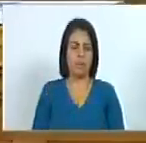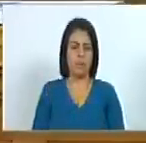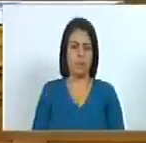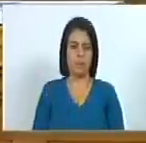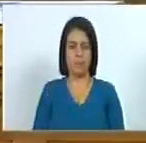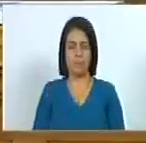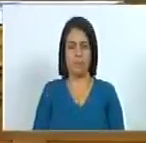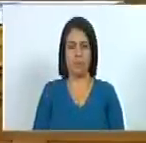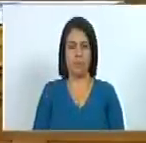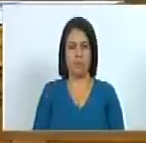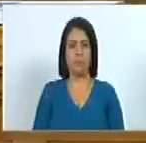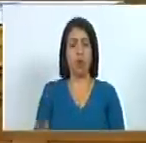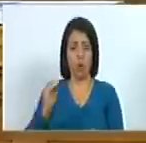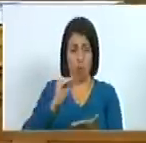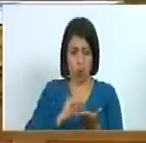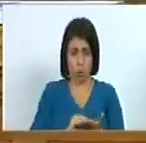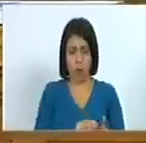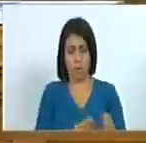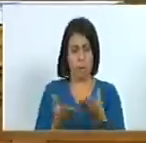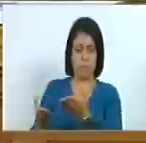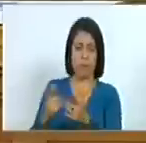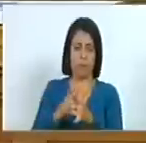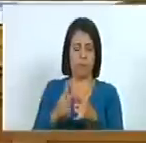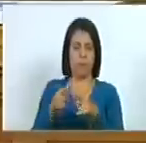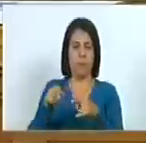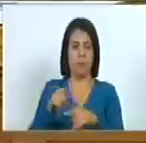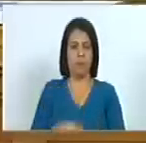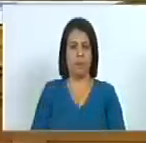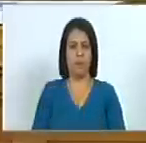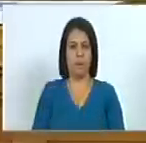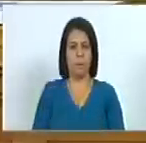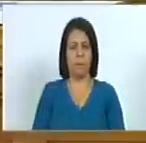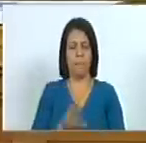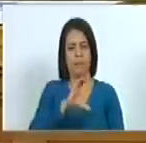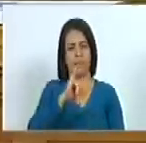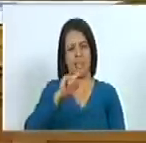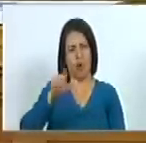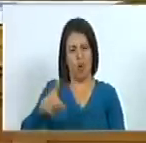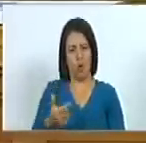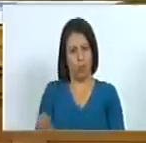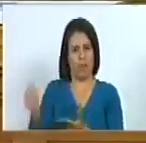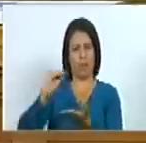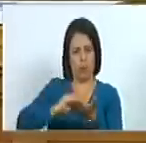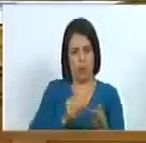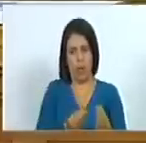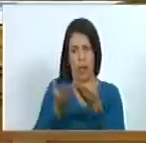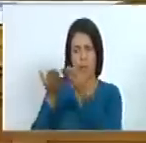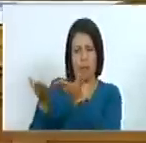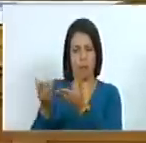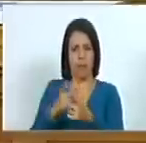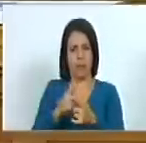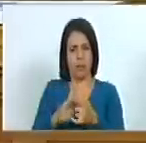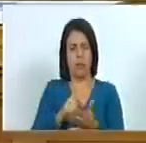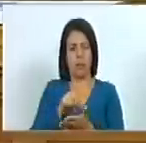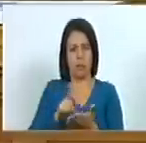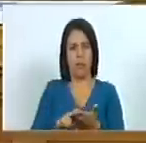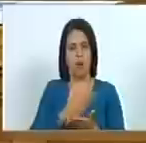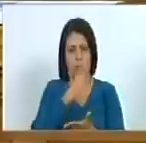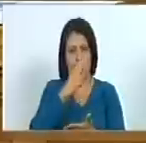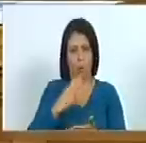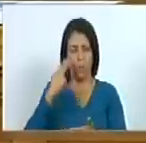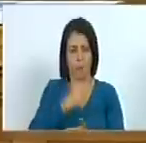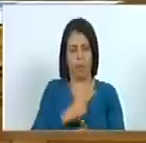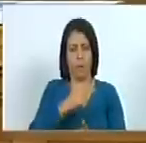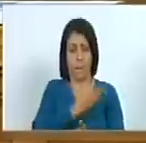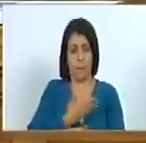Dile que devuelva, está bien, que agarre la plata de Citgo y que la devuelva. Y yo me comprometo a hablar con el presidente Maduro, estoy seguro que eso va